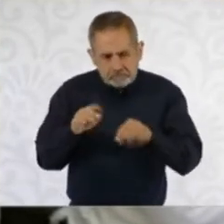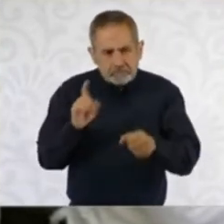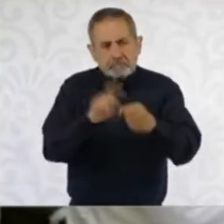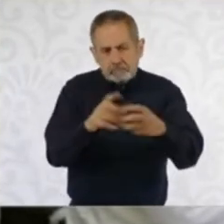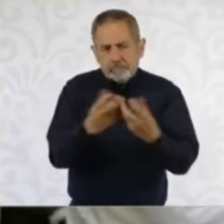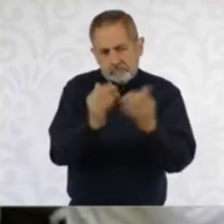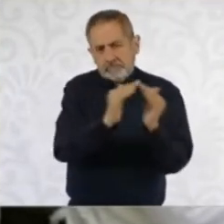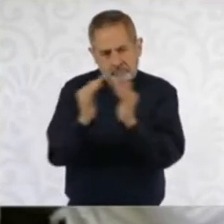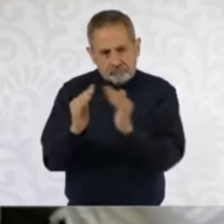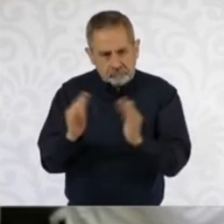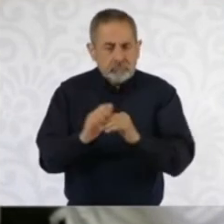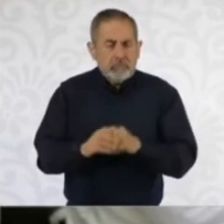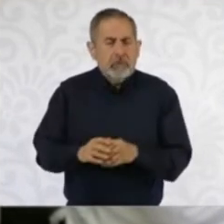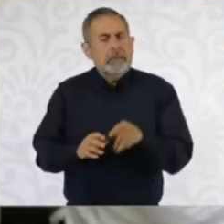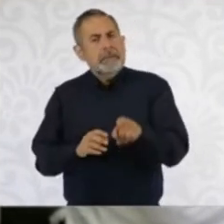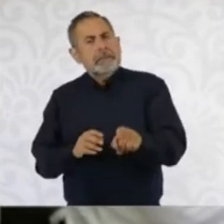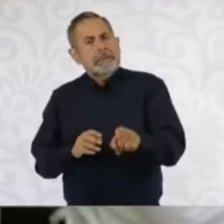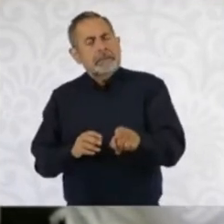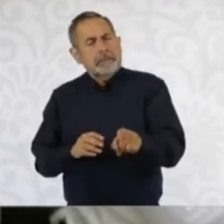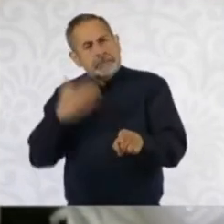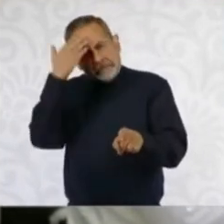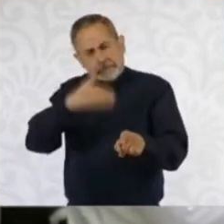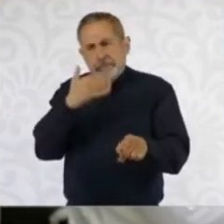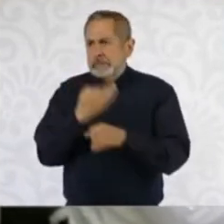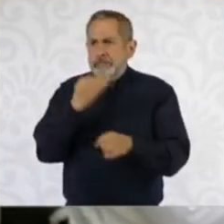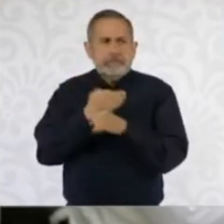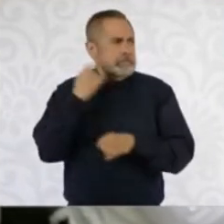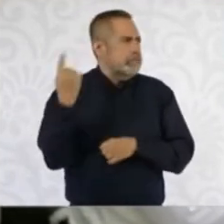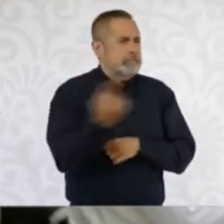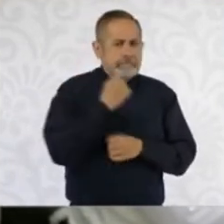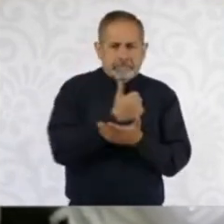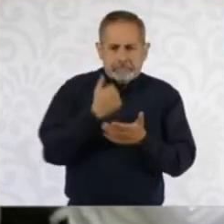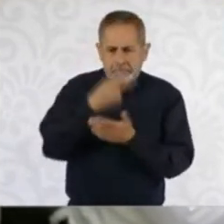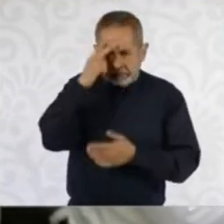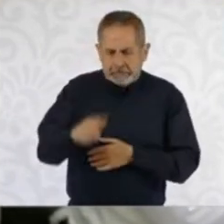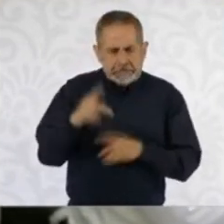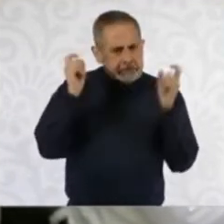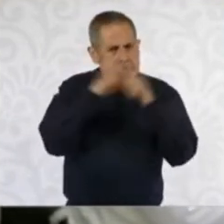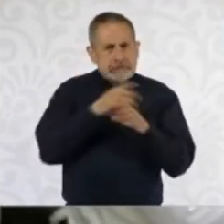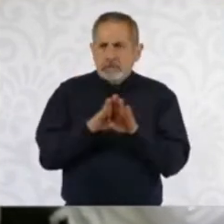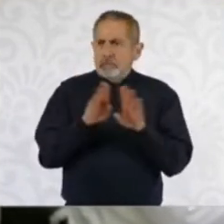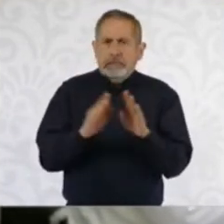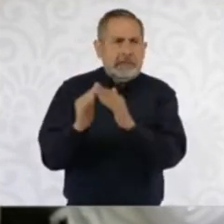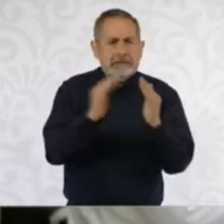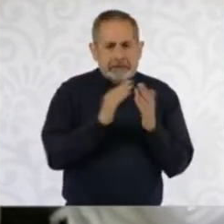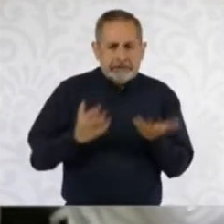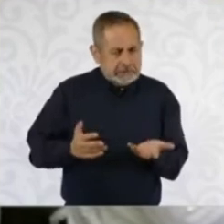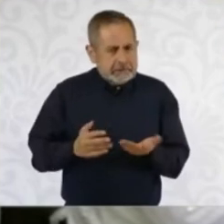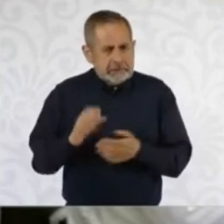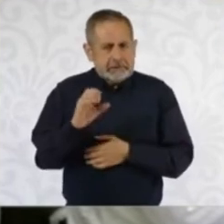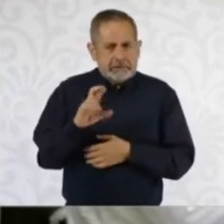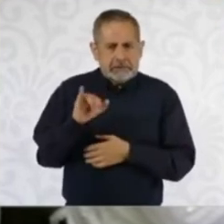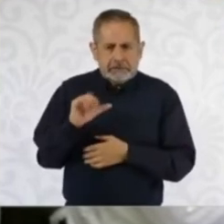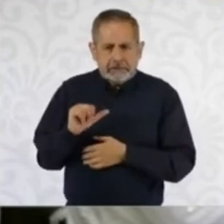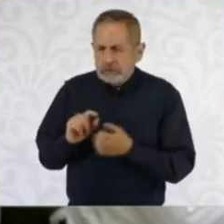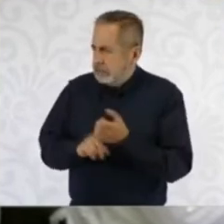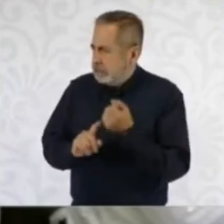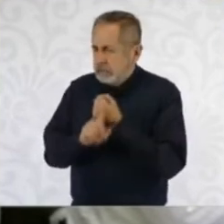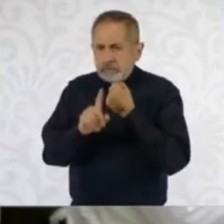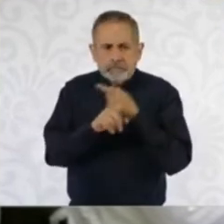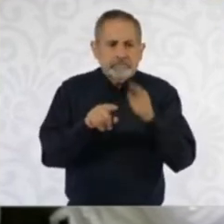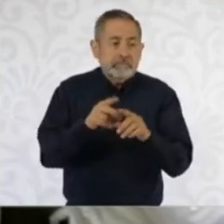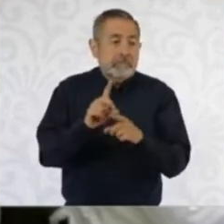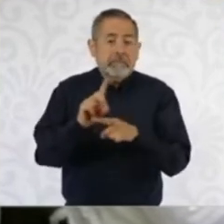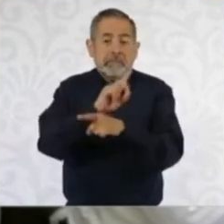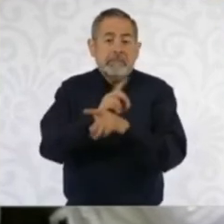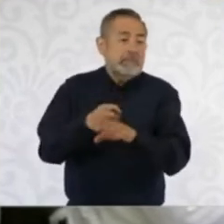también sabemos que la Ciudad de México pues, está viviendo una crisis de vivienda. Los números señalan que esta crisis se da sobre todo en el gobierno de Miguel Ángel